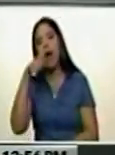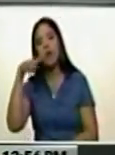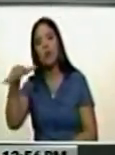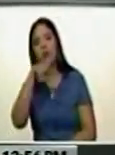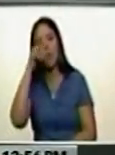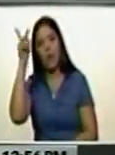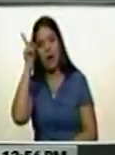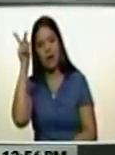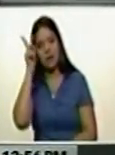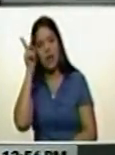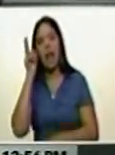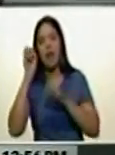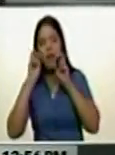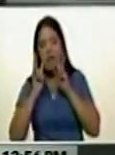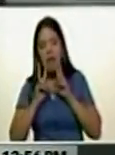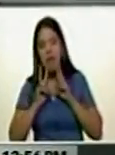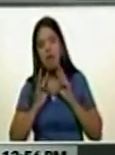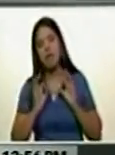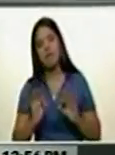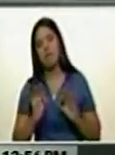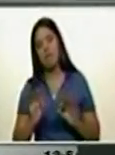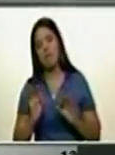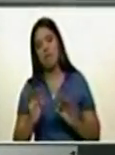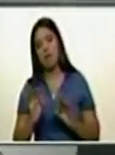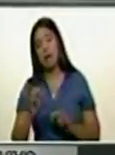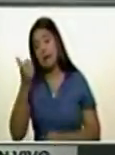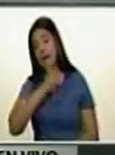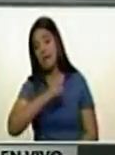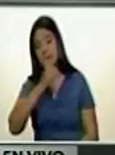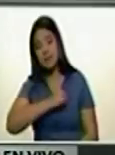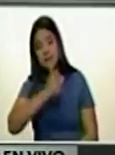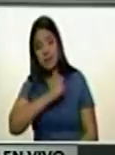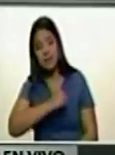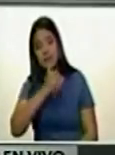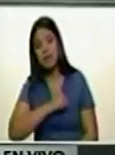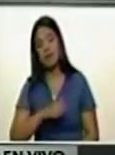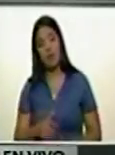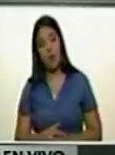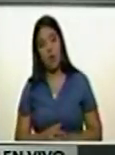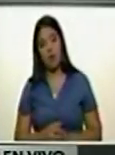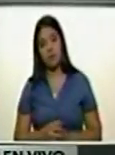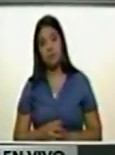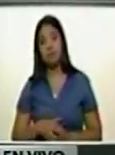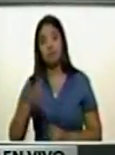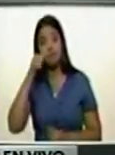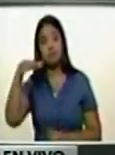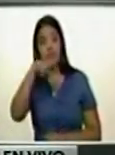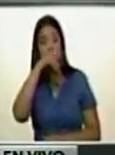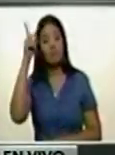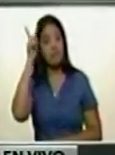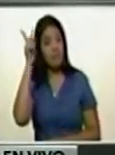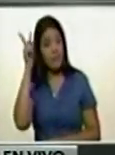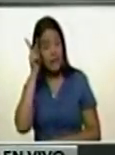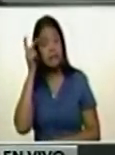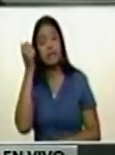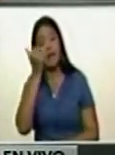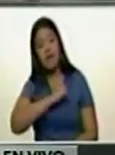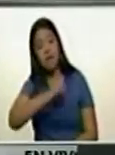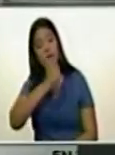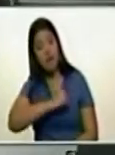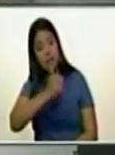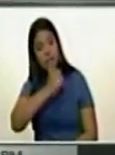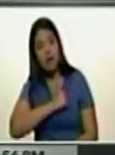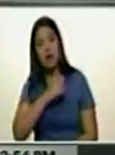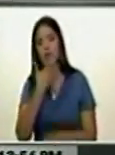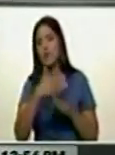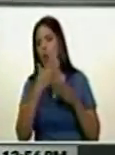indígenas puros, a nuestros pueblos indígenas en resistencia, a nuestros pueblos indígenas que han logrado subsistir a